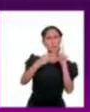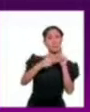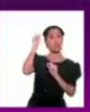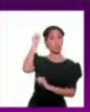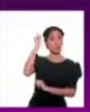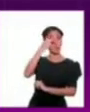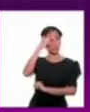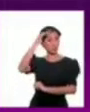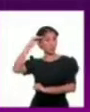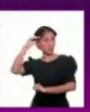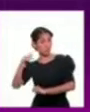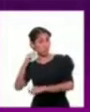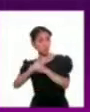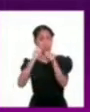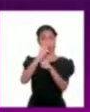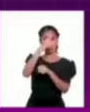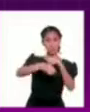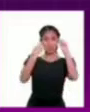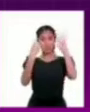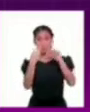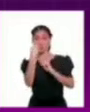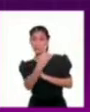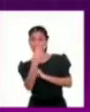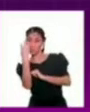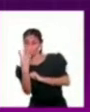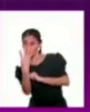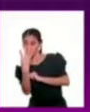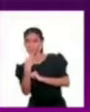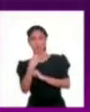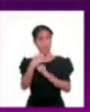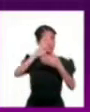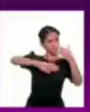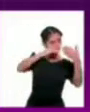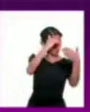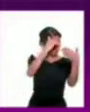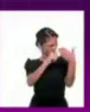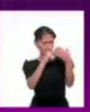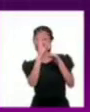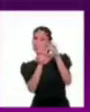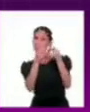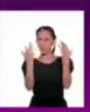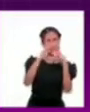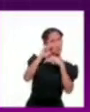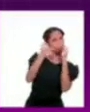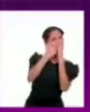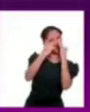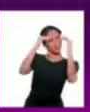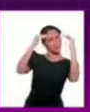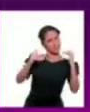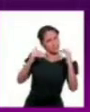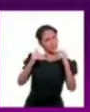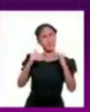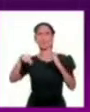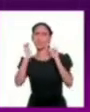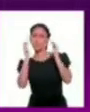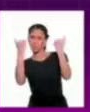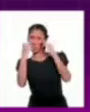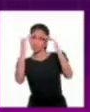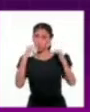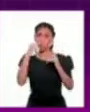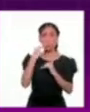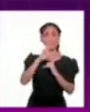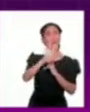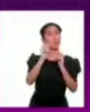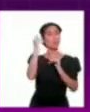Derechos del Niño de 1924. En dicho documento hablan sobre el bienestar de todas las niñas y niños y su derecho